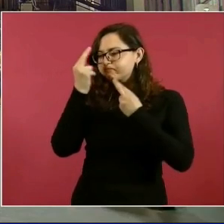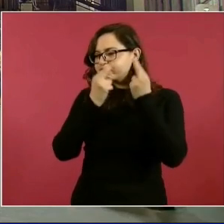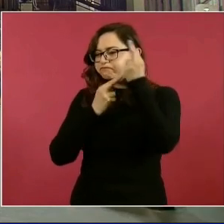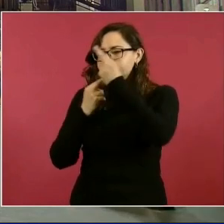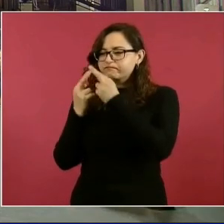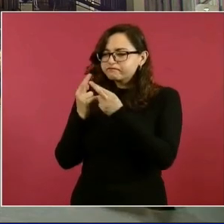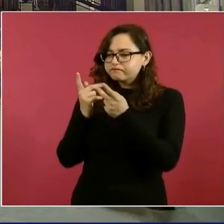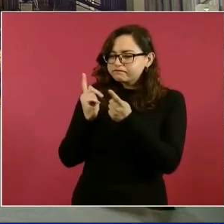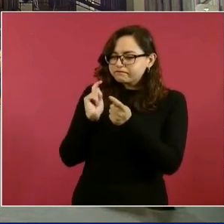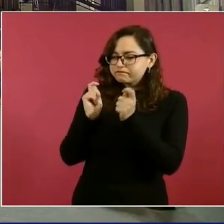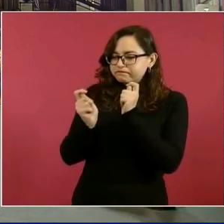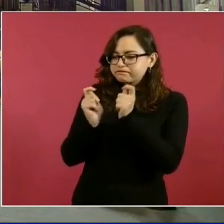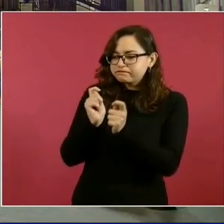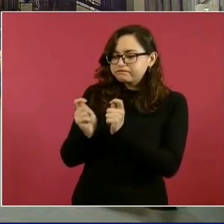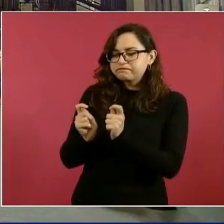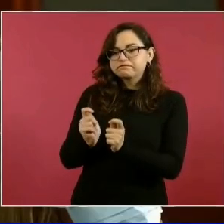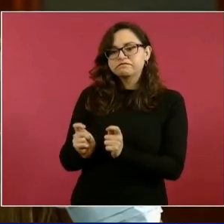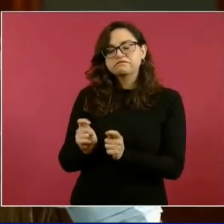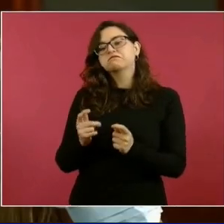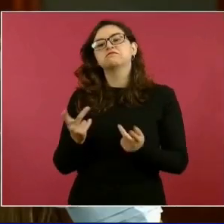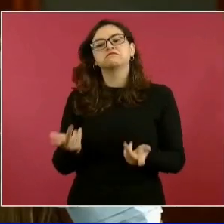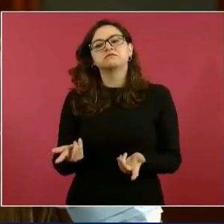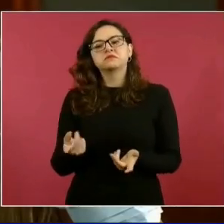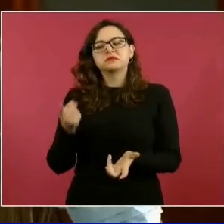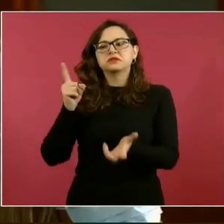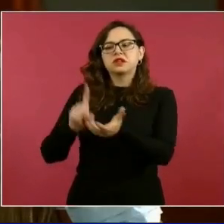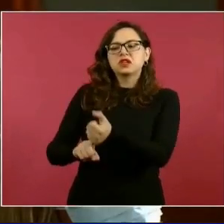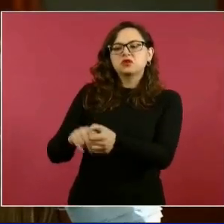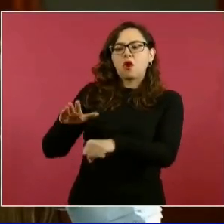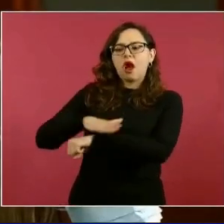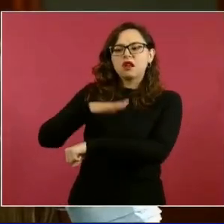una métrica para medir su eficiencia.